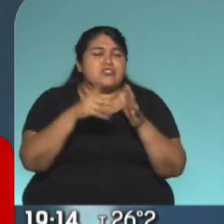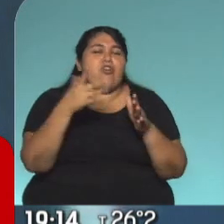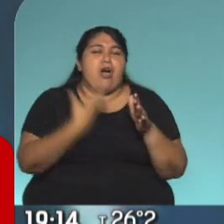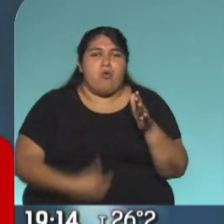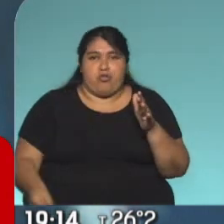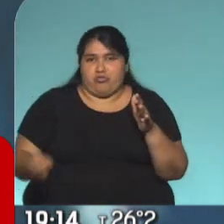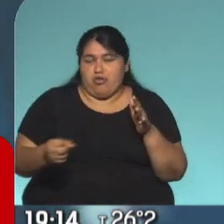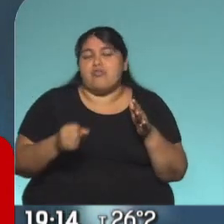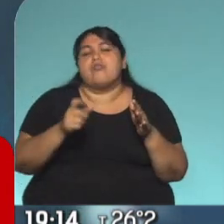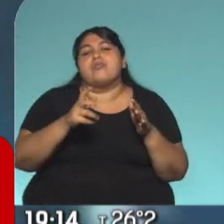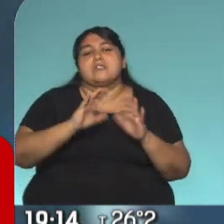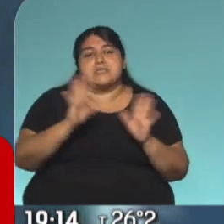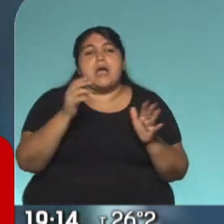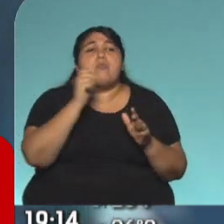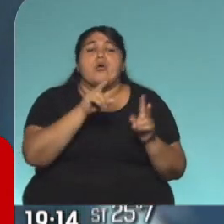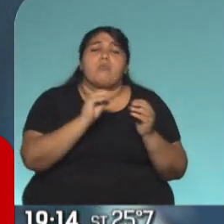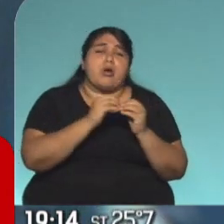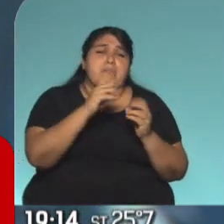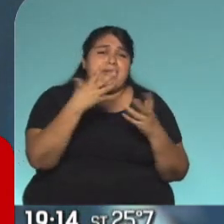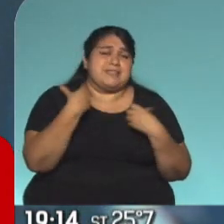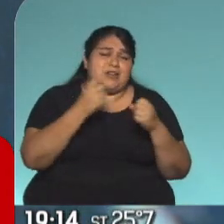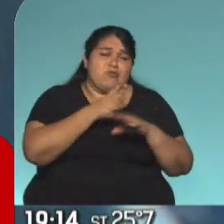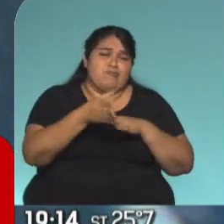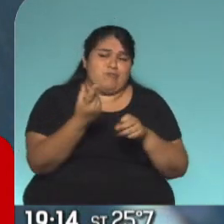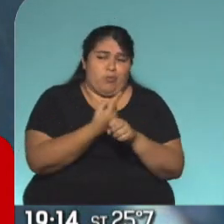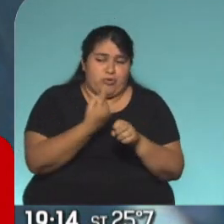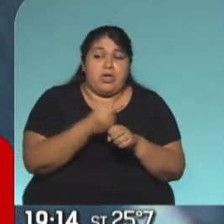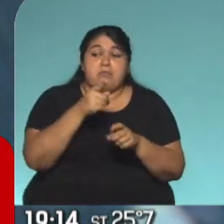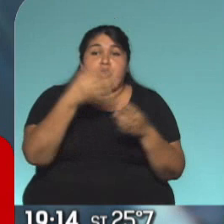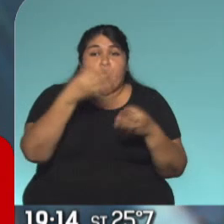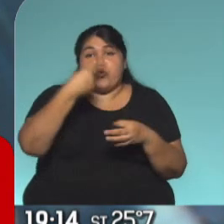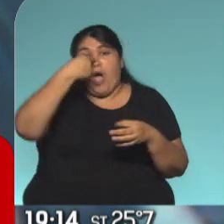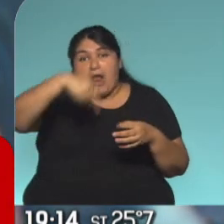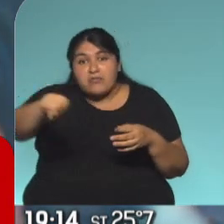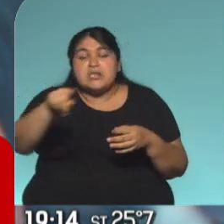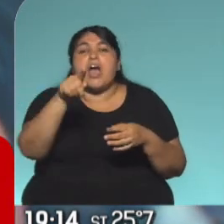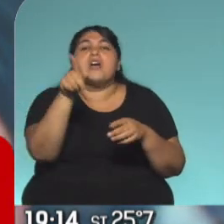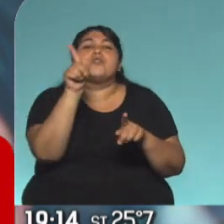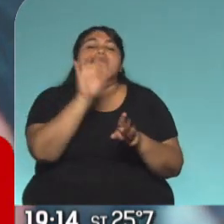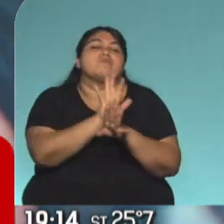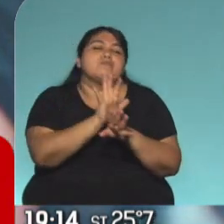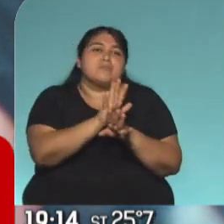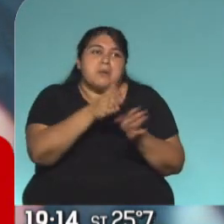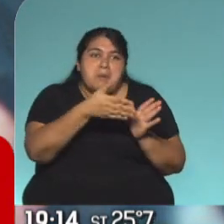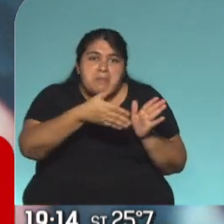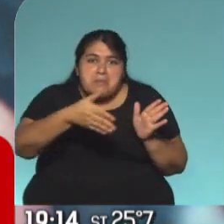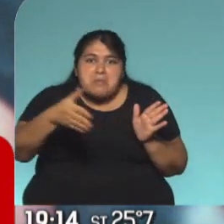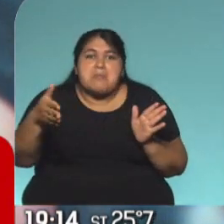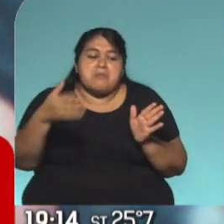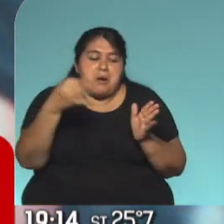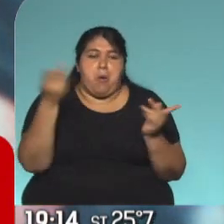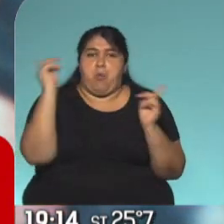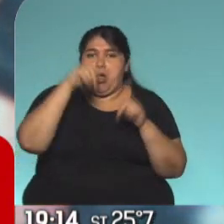de embarazo. Finalmente, por cuestiones de salud, lógicamente no lo pudo hacer, pero estaba en el final de su carrera dando la vuelta de retorno y podemos decir que